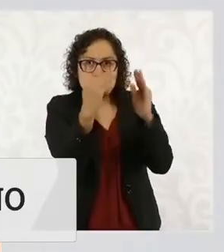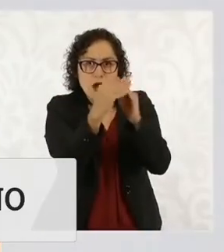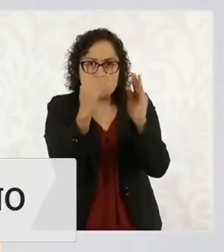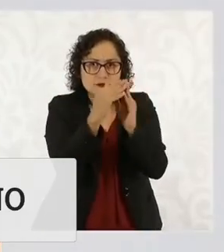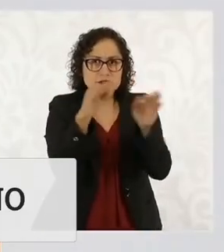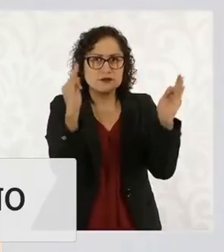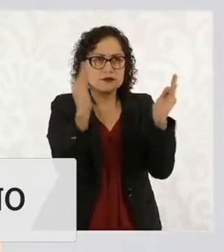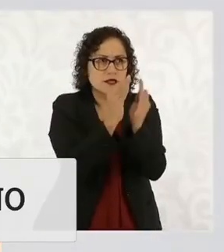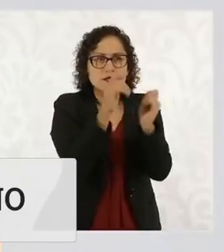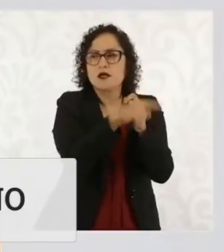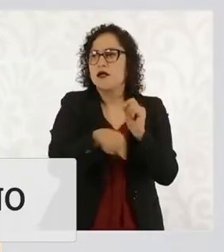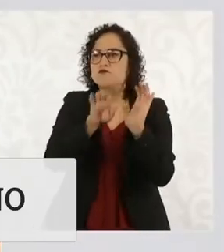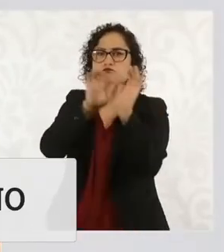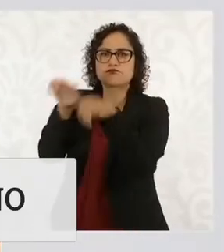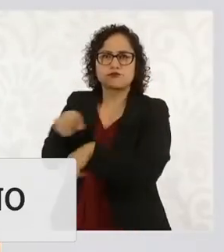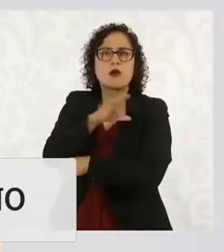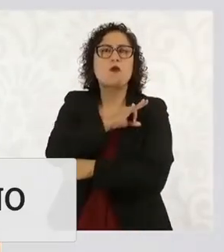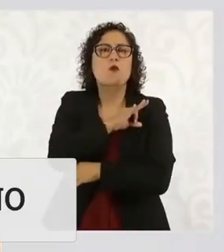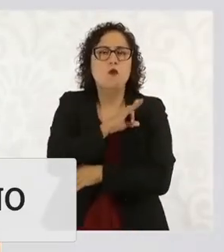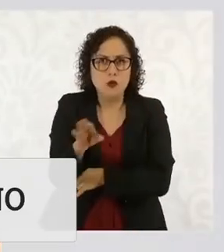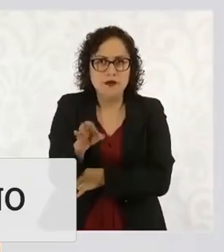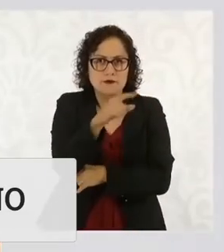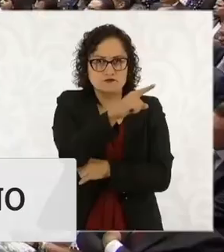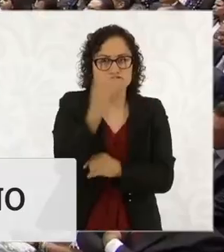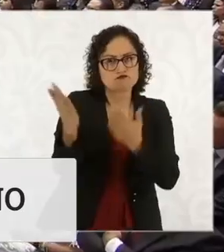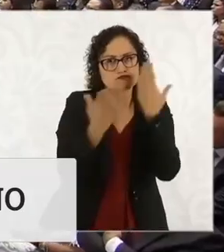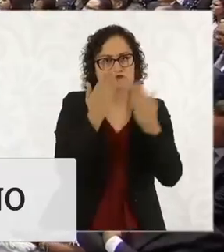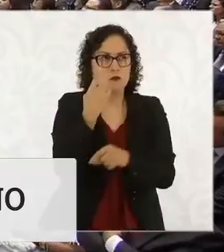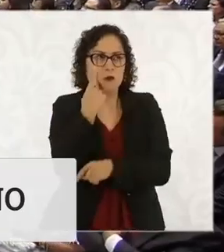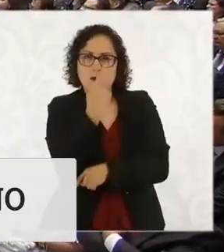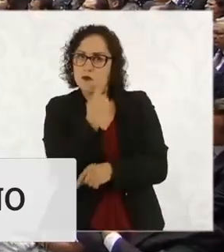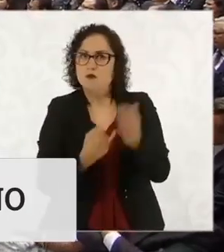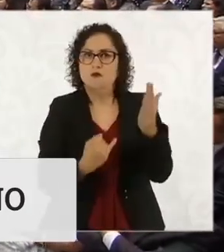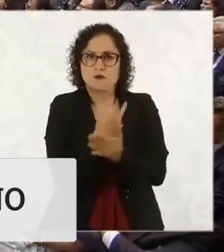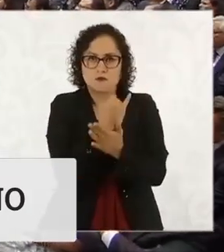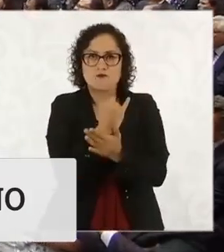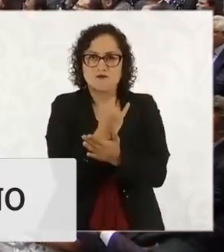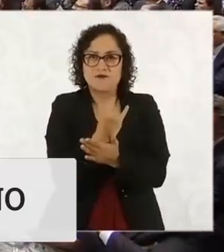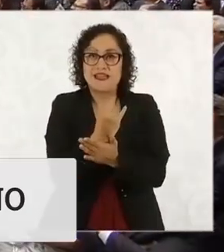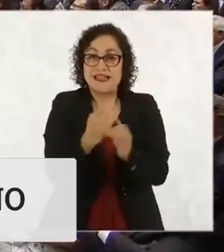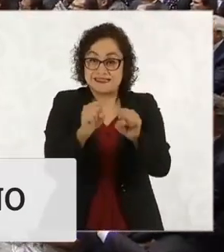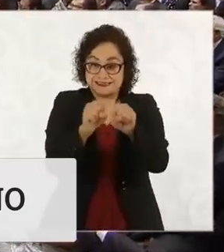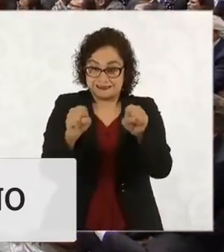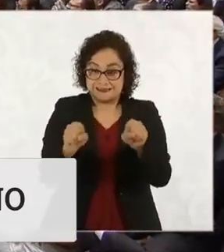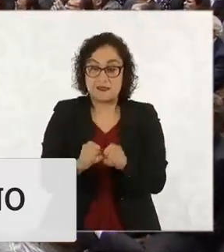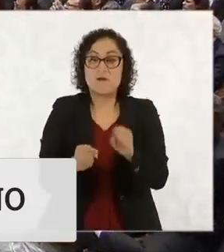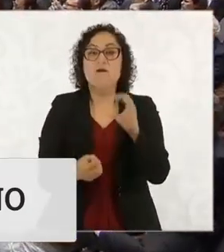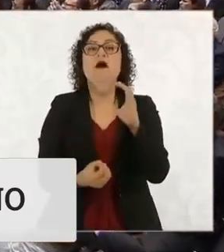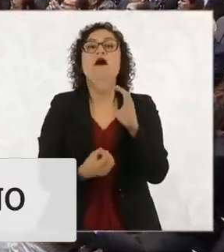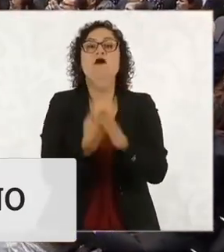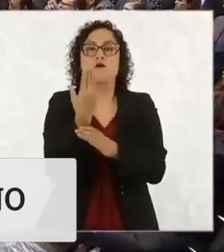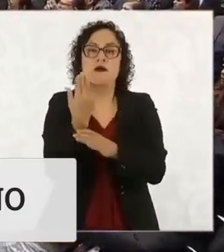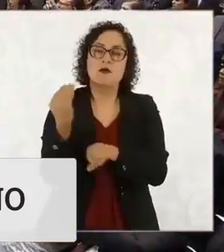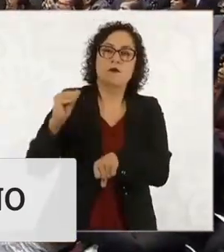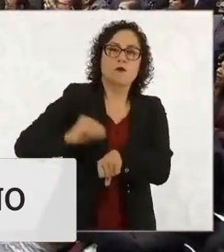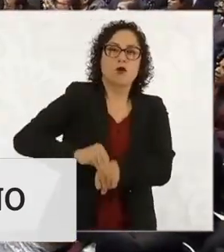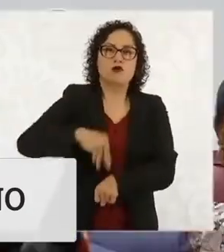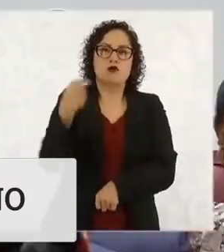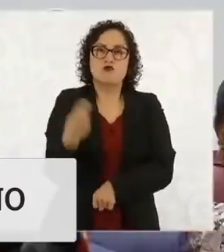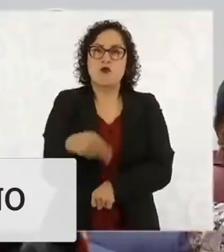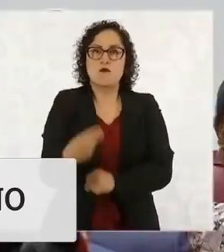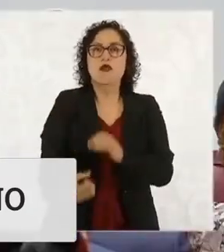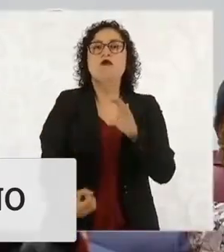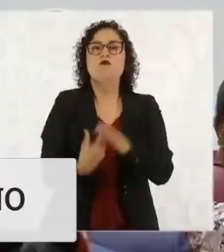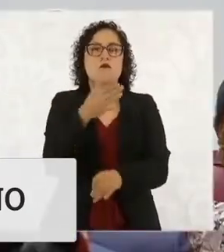su casa y en las que quieran estudiar. El nuevo sistema tiene un nombre con mucho simbolismo: